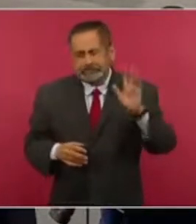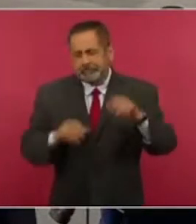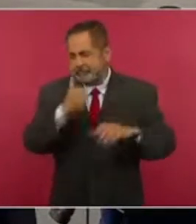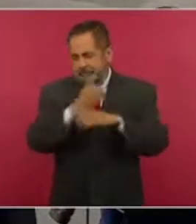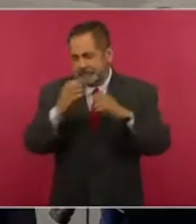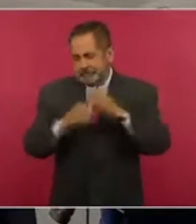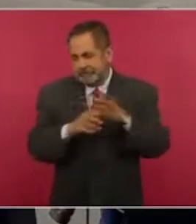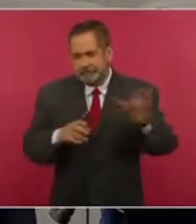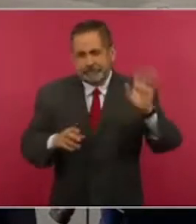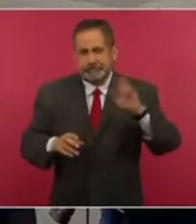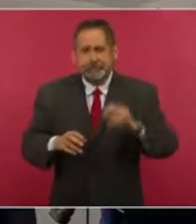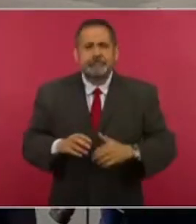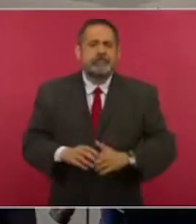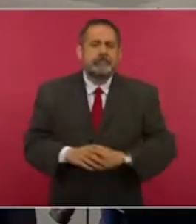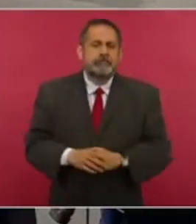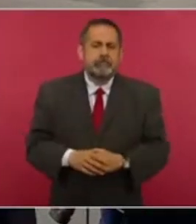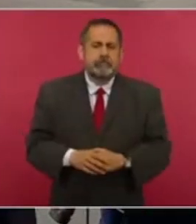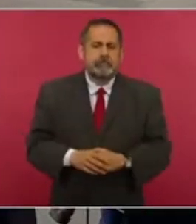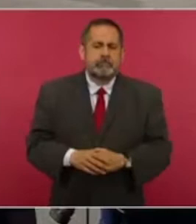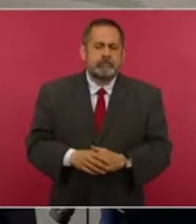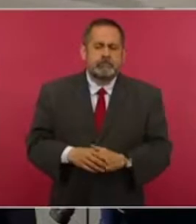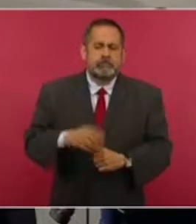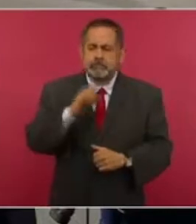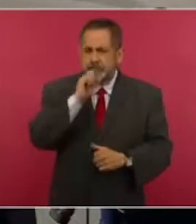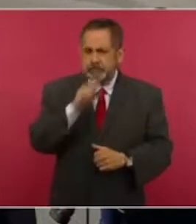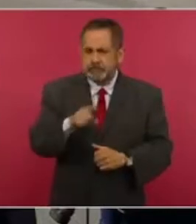otro asunto. Tampoco